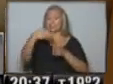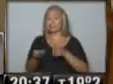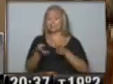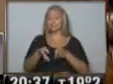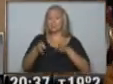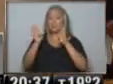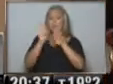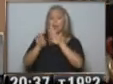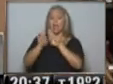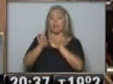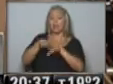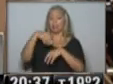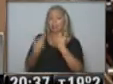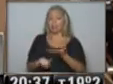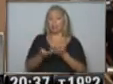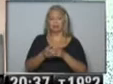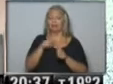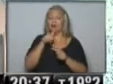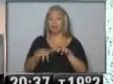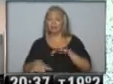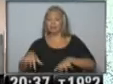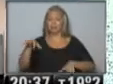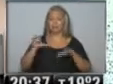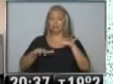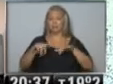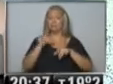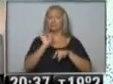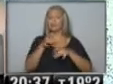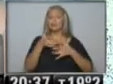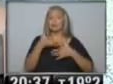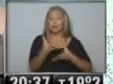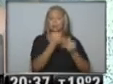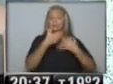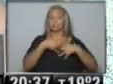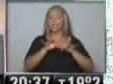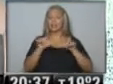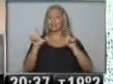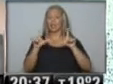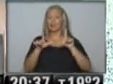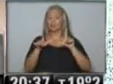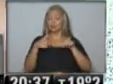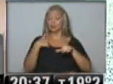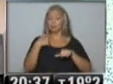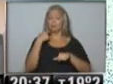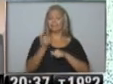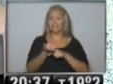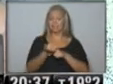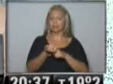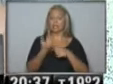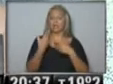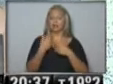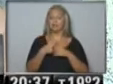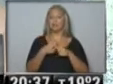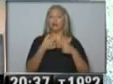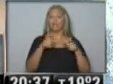placar, empezó a flotar todo. Lo único que pude salvarles son los televisores de mis hijas,